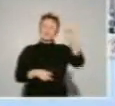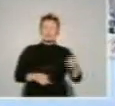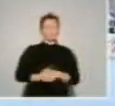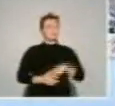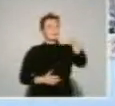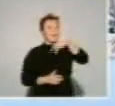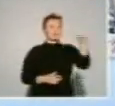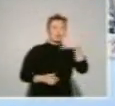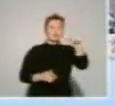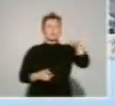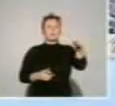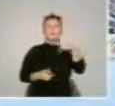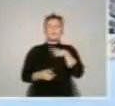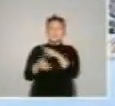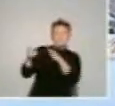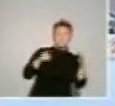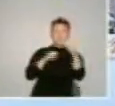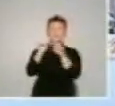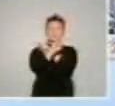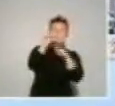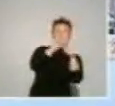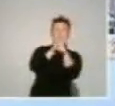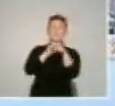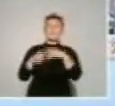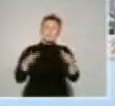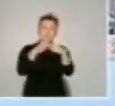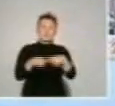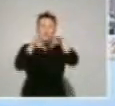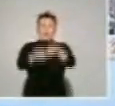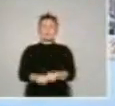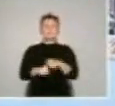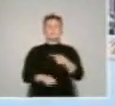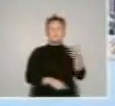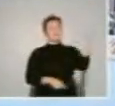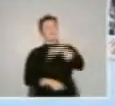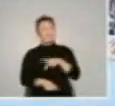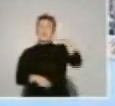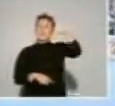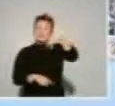Y Nelson esquivó y conquistó, ya llega Nelson.